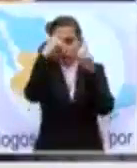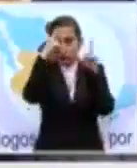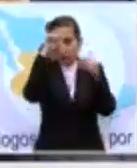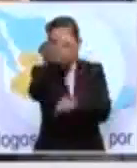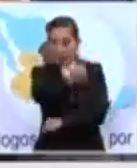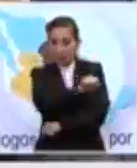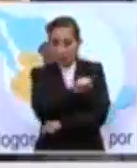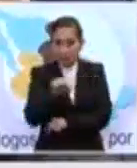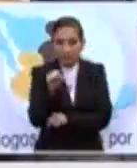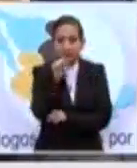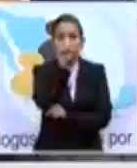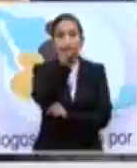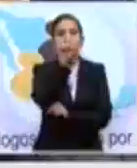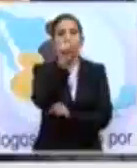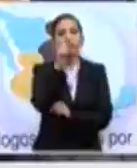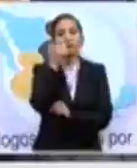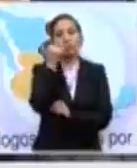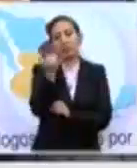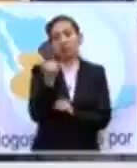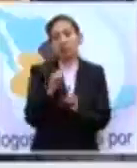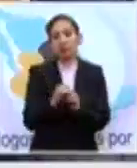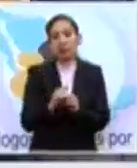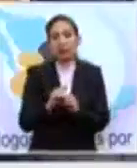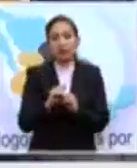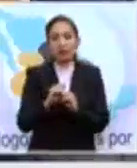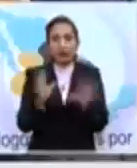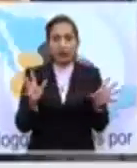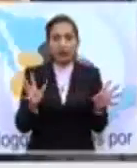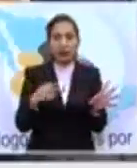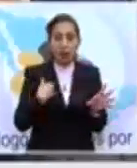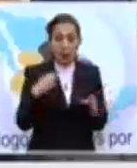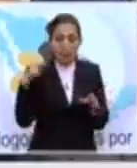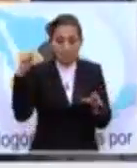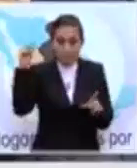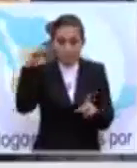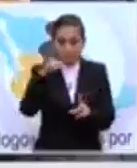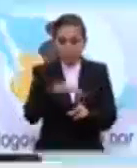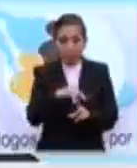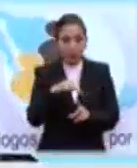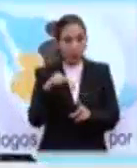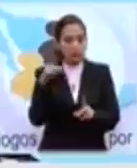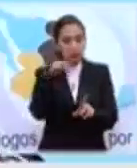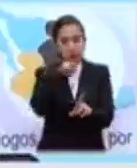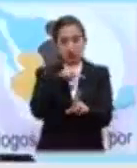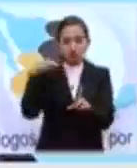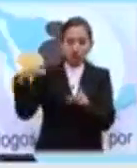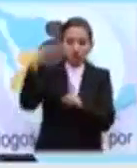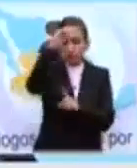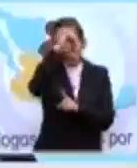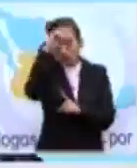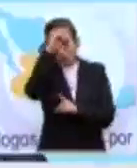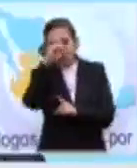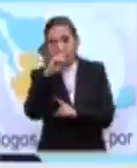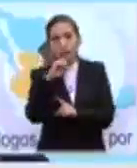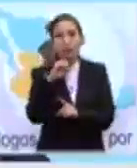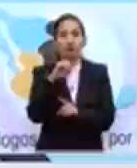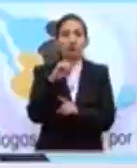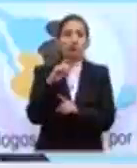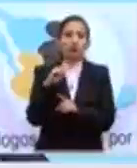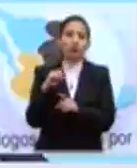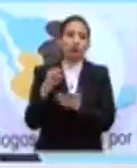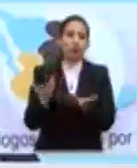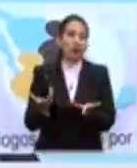Salle, y bueno, las visiones sí son opuestas.